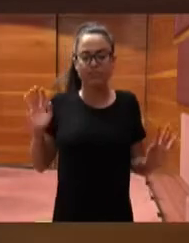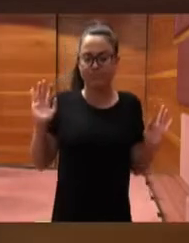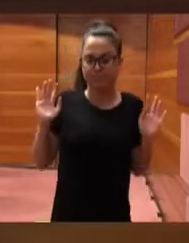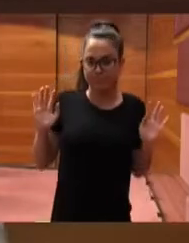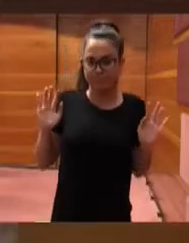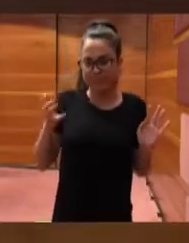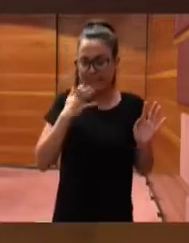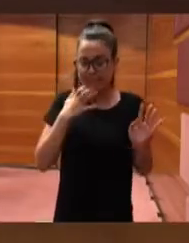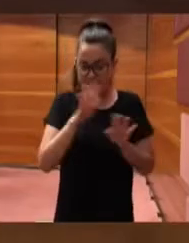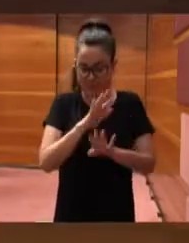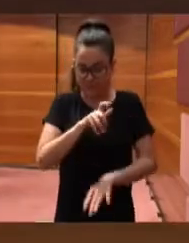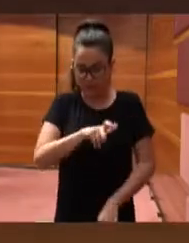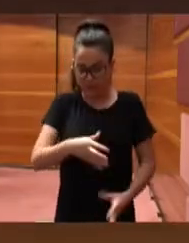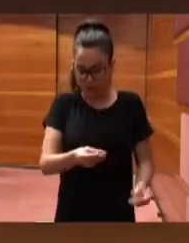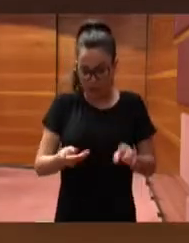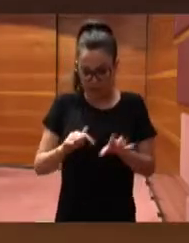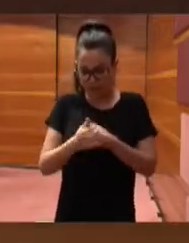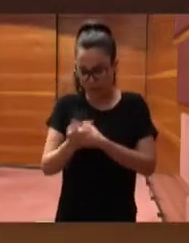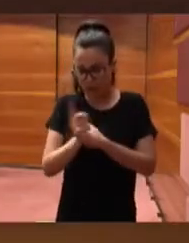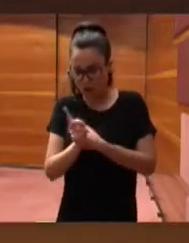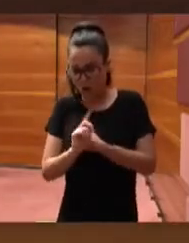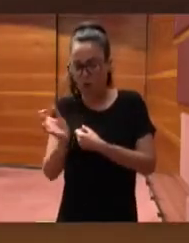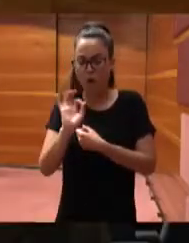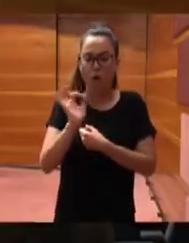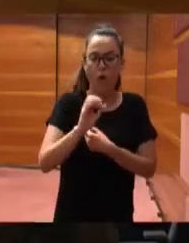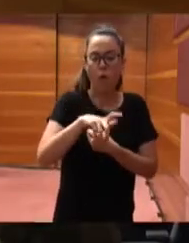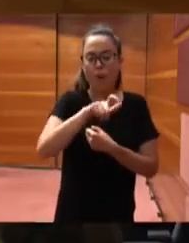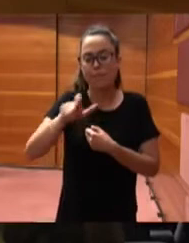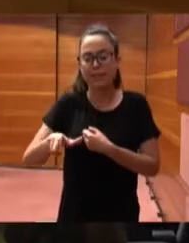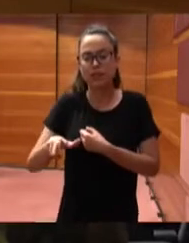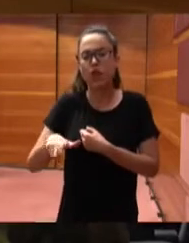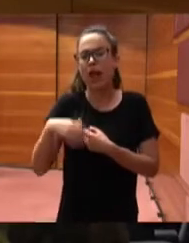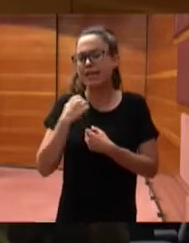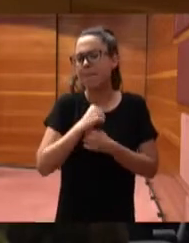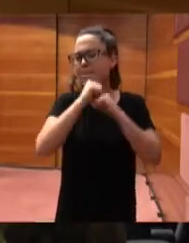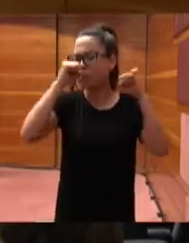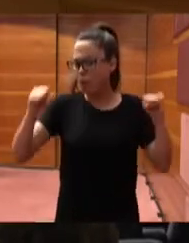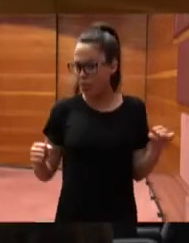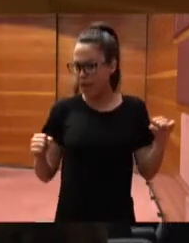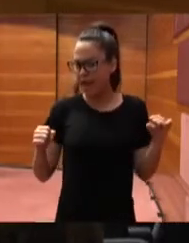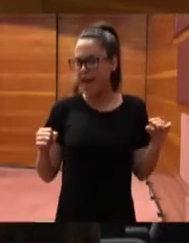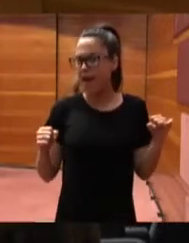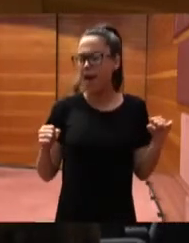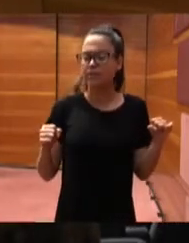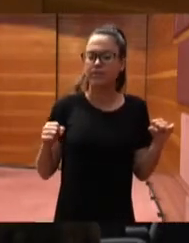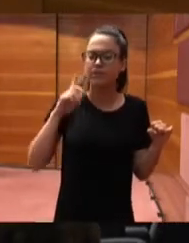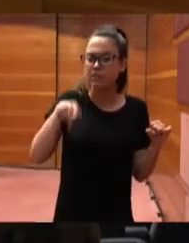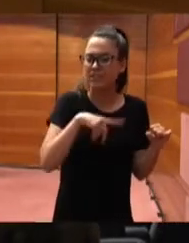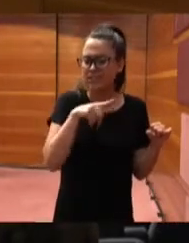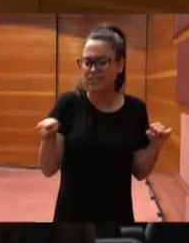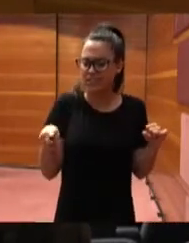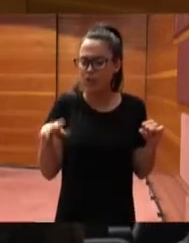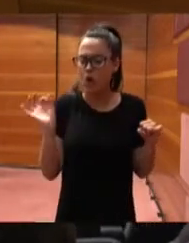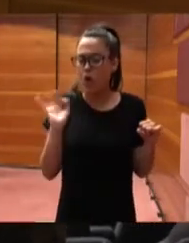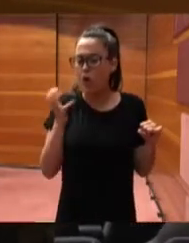diseño participativo, en el que hay reflexiones conjuntas, en el que la gente se empodera, es decir, aprende, en el que aseguras que no haya lobbies de presión